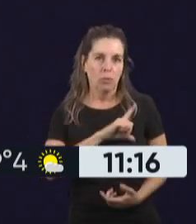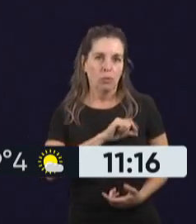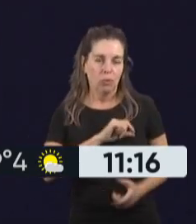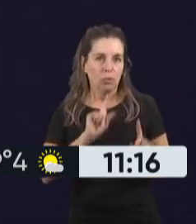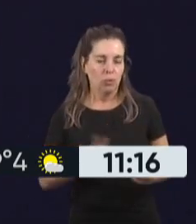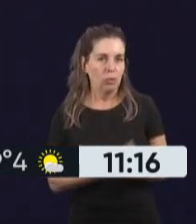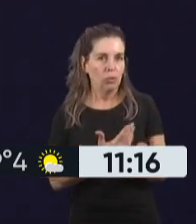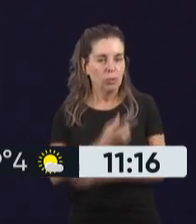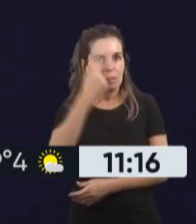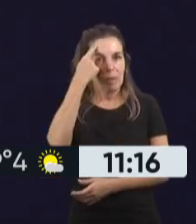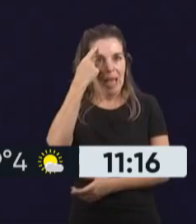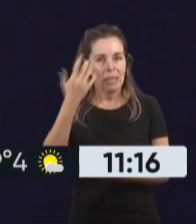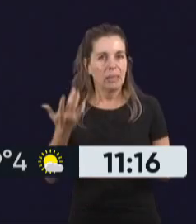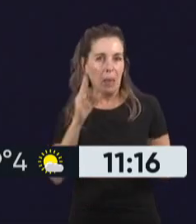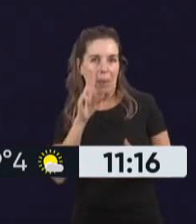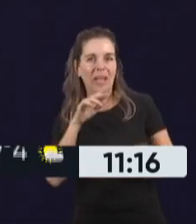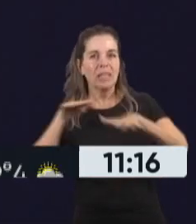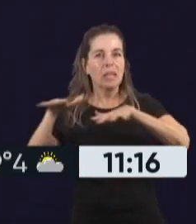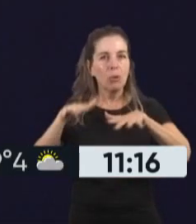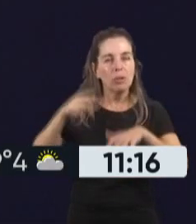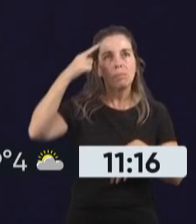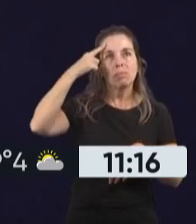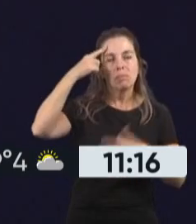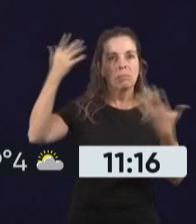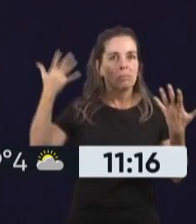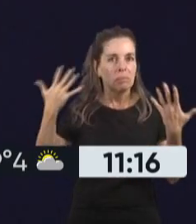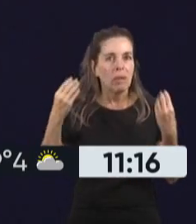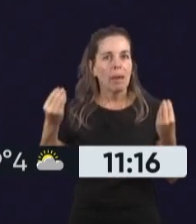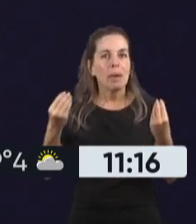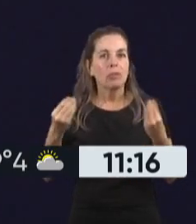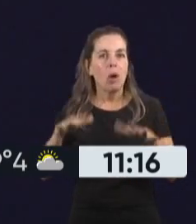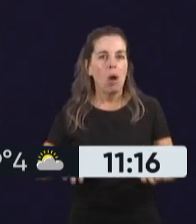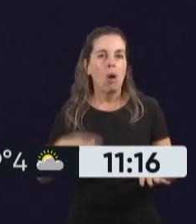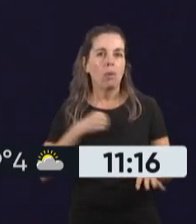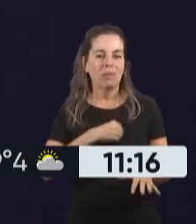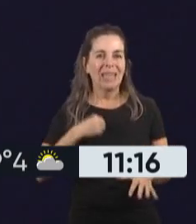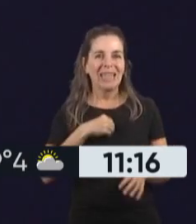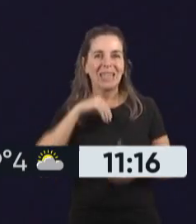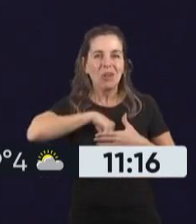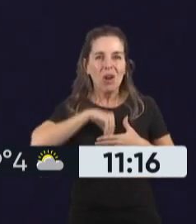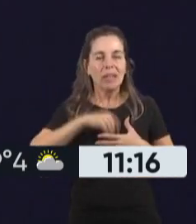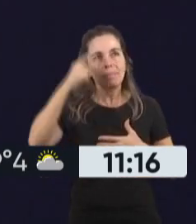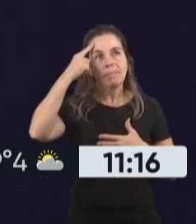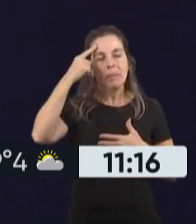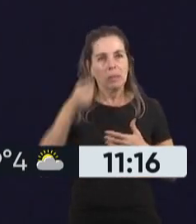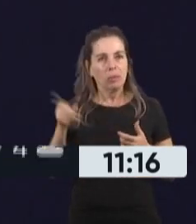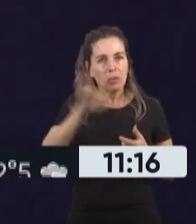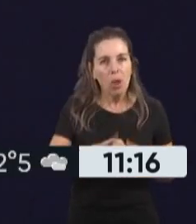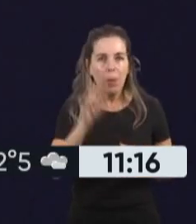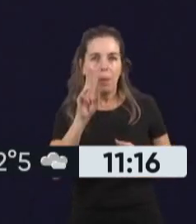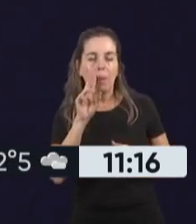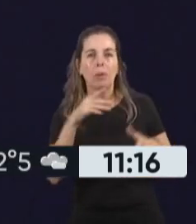por lo que uno ve, por lo que uno imagina, por lo que uno simplemente siente cuando todos los días se actualiza el